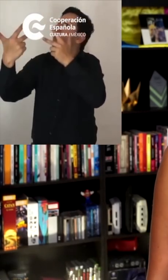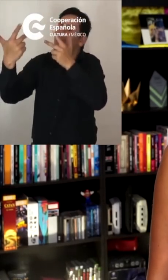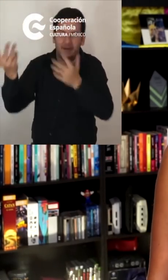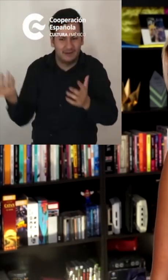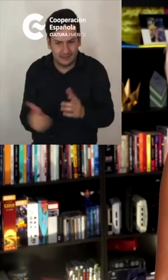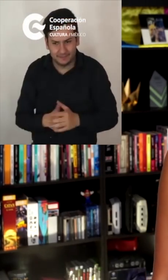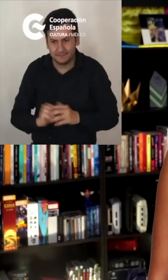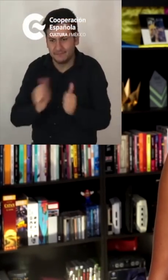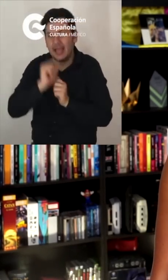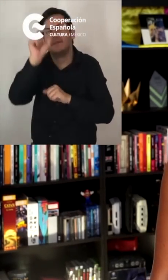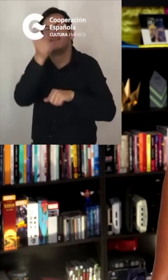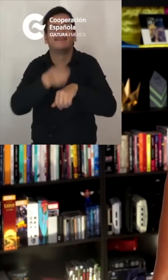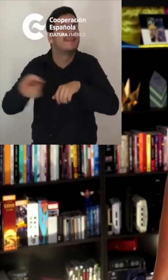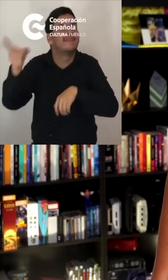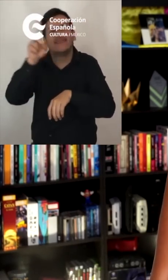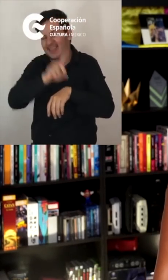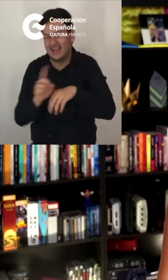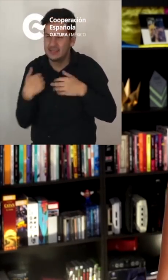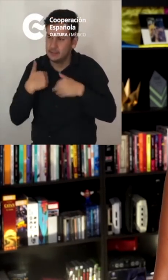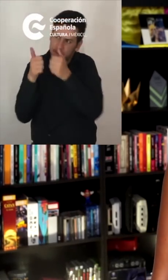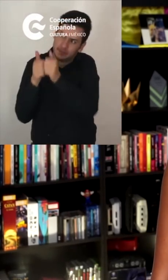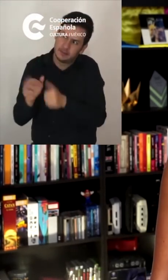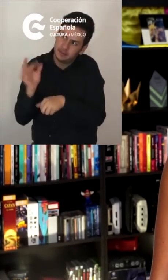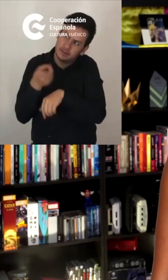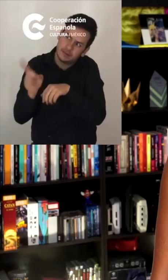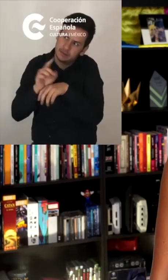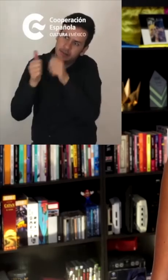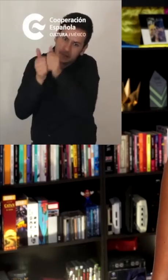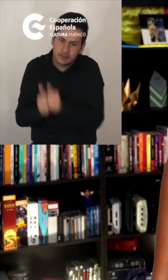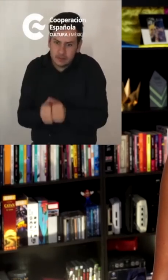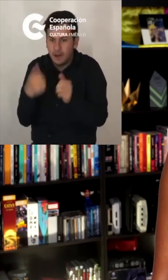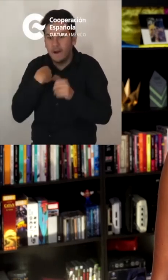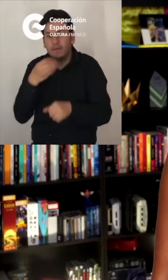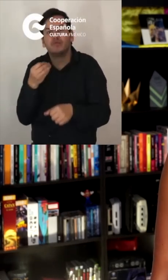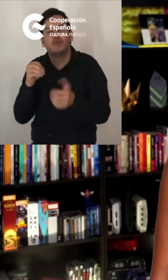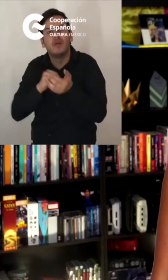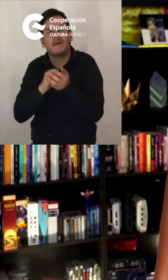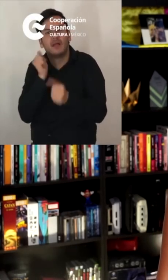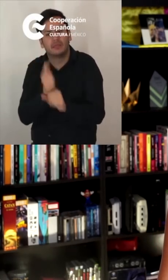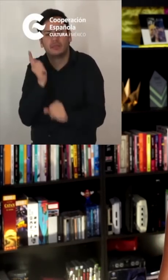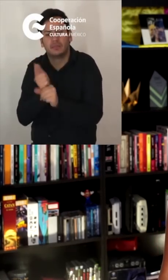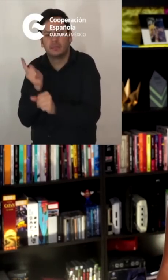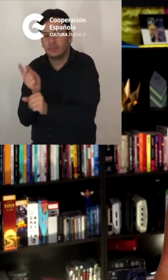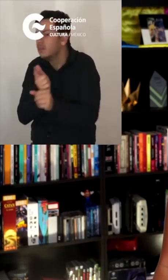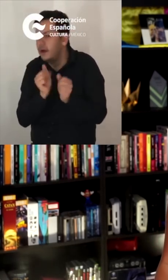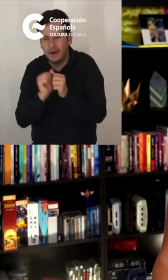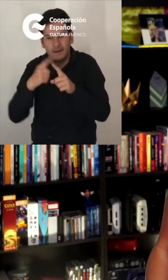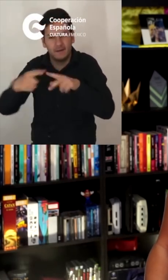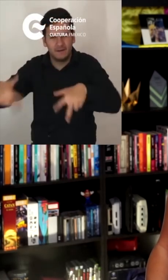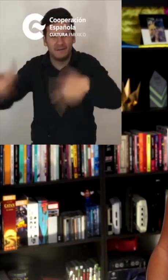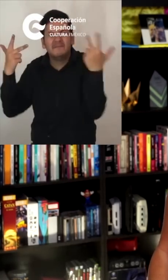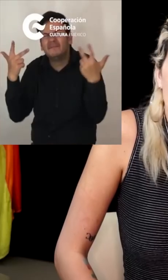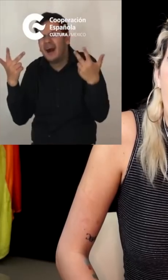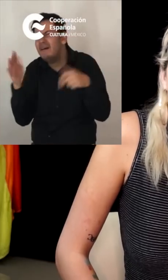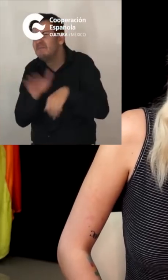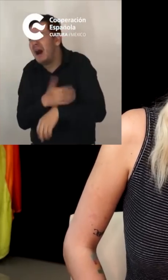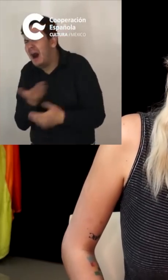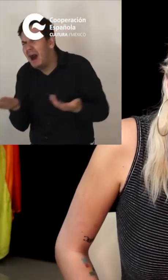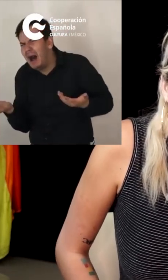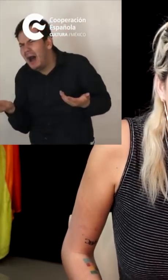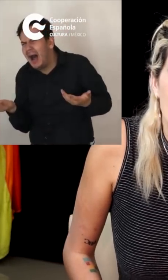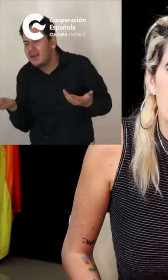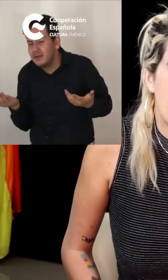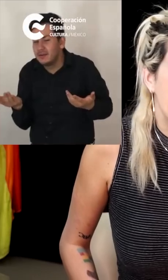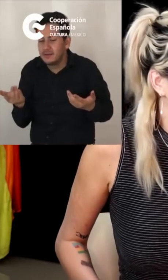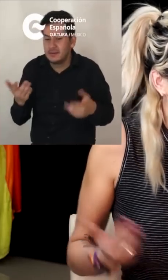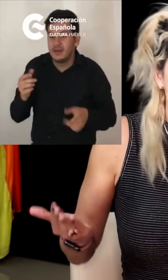ver que ya más de 20 días adentro de la cuarentena, ocasionalmente todavía nos seguimos topando con novatos de la videollamada. ¿Por qué no han